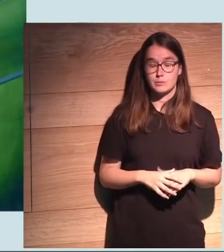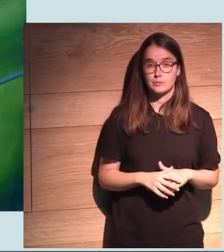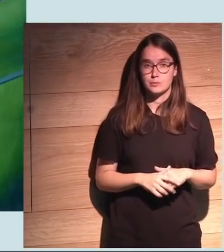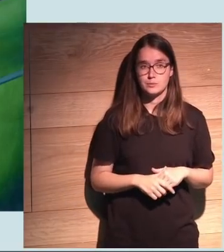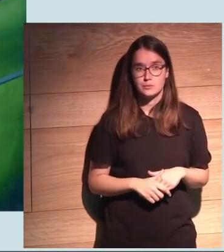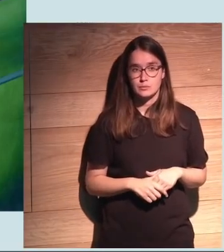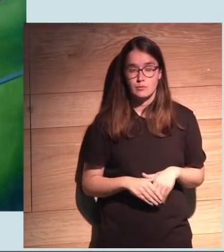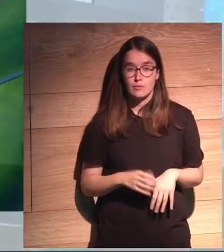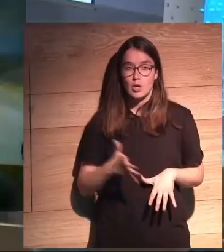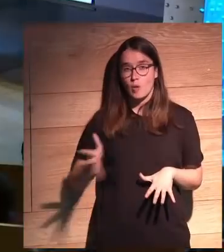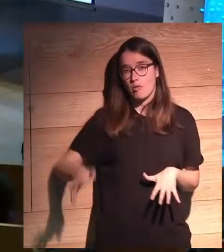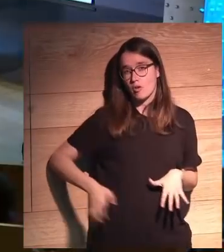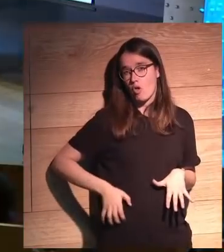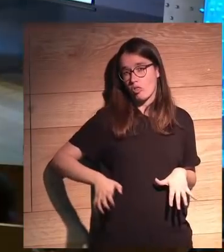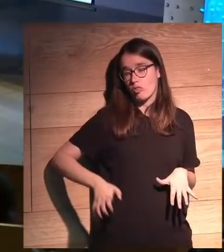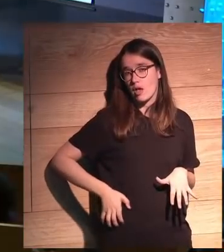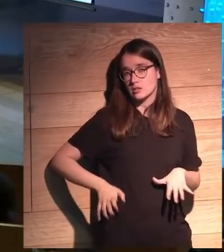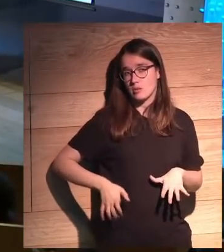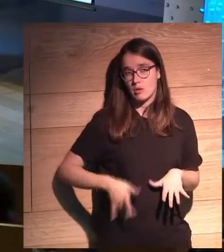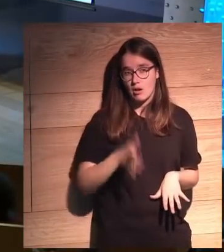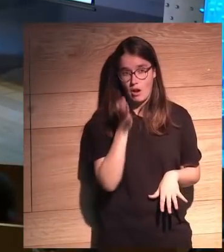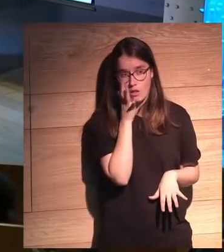que iba de condesa y de aristócrata por la vida.